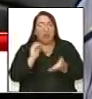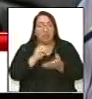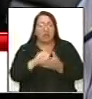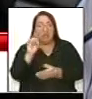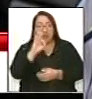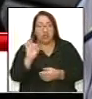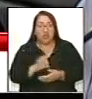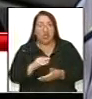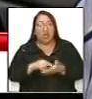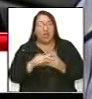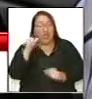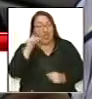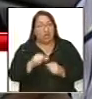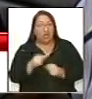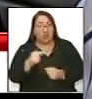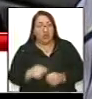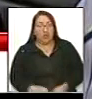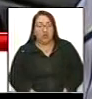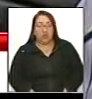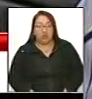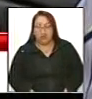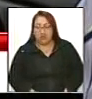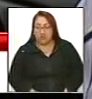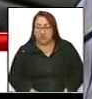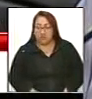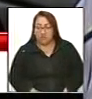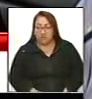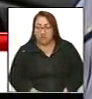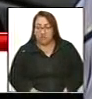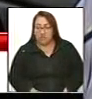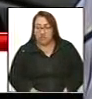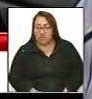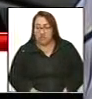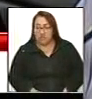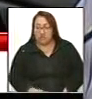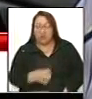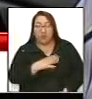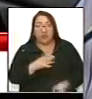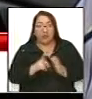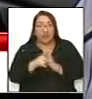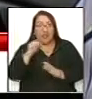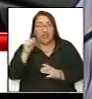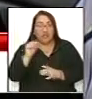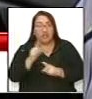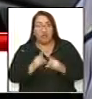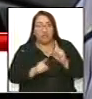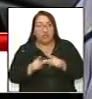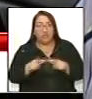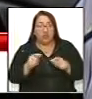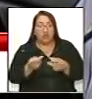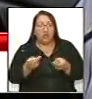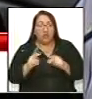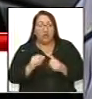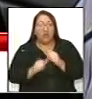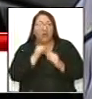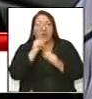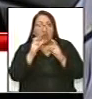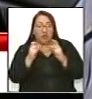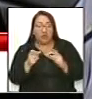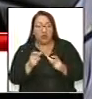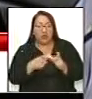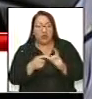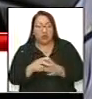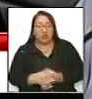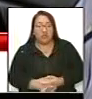y hay que recordar que en un Estado de Derecho no existen áreas o zonas exentas de control.